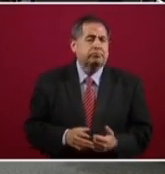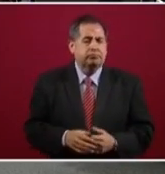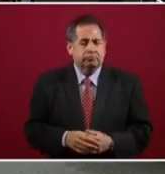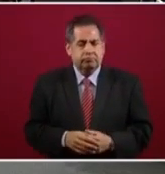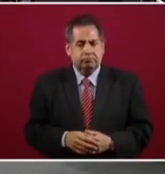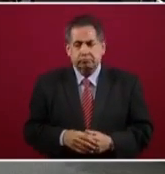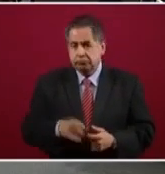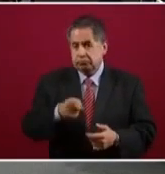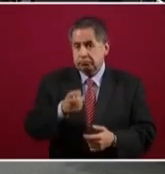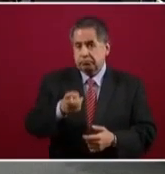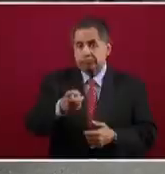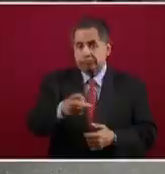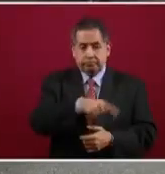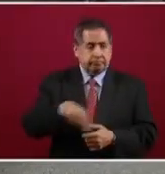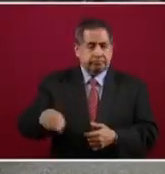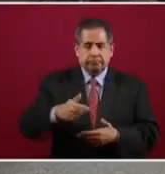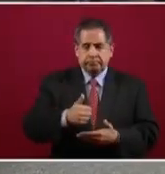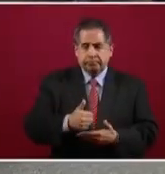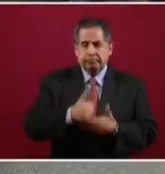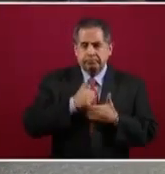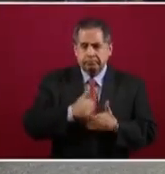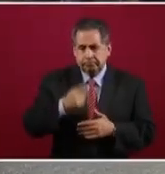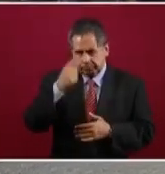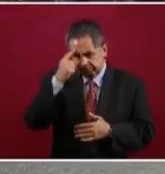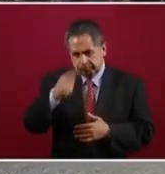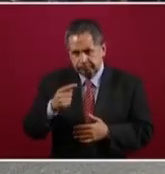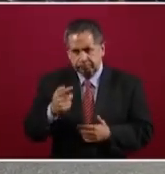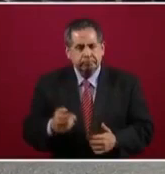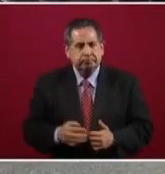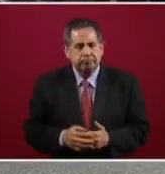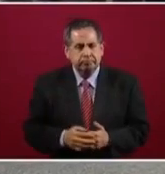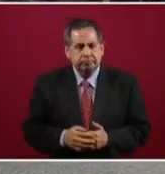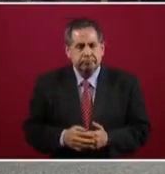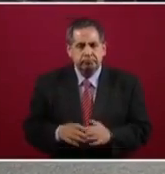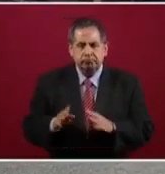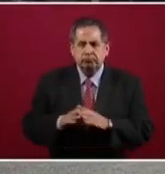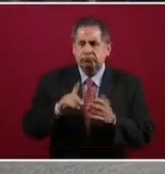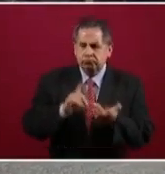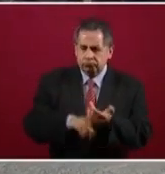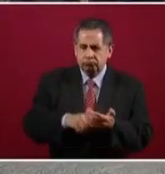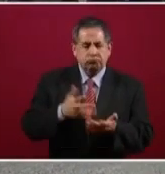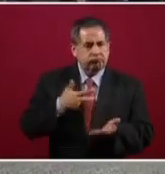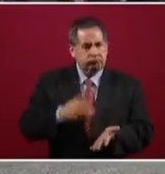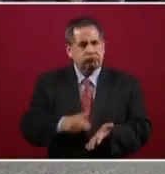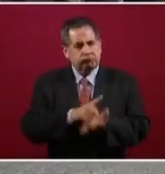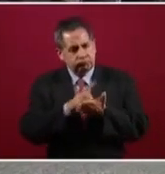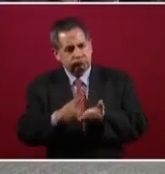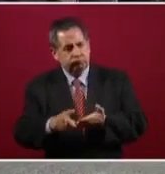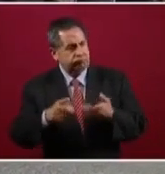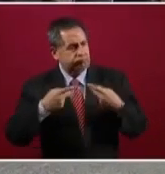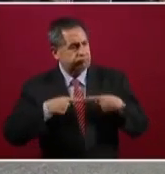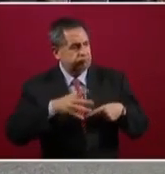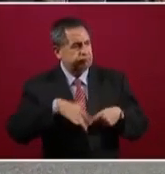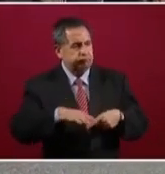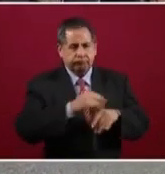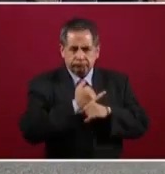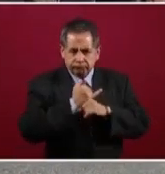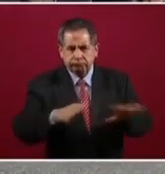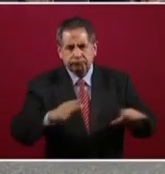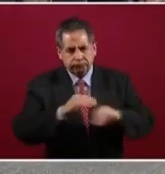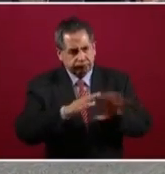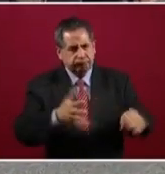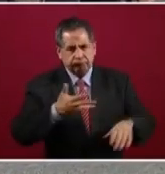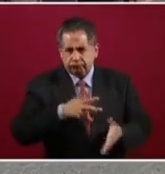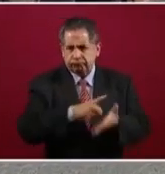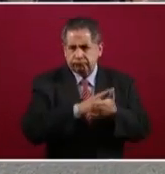cuánto ayuda para hacer realidad el derecho del pueblo a la información, que